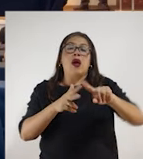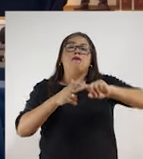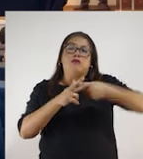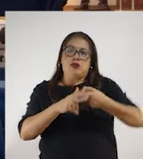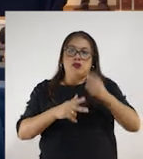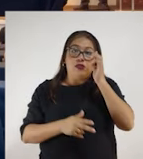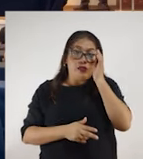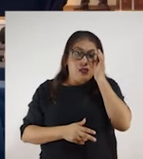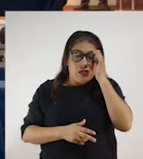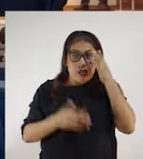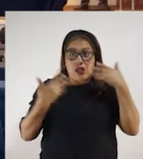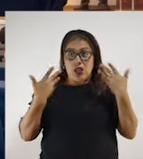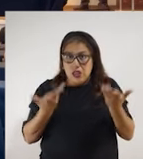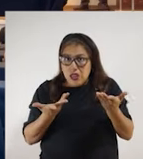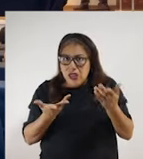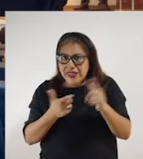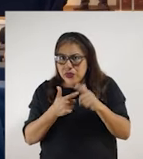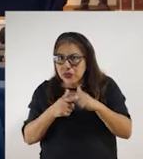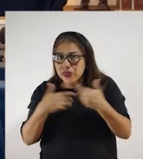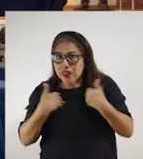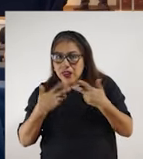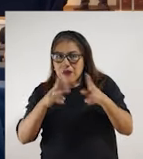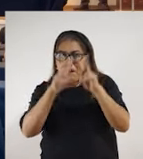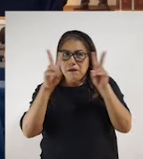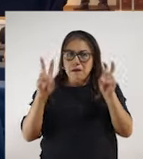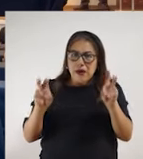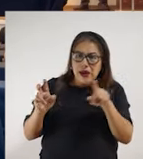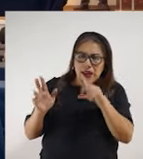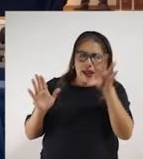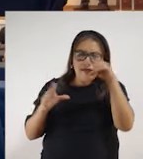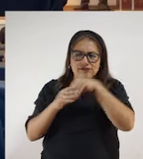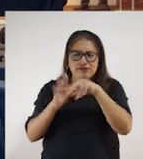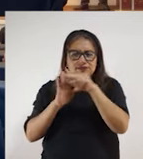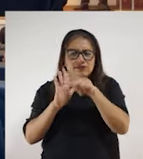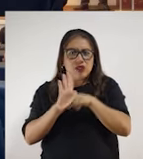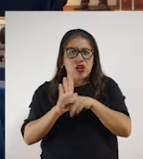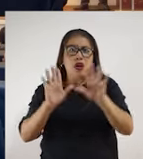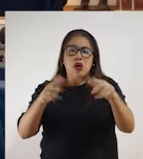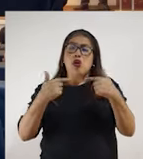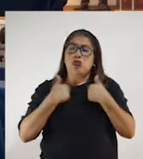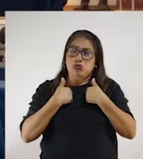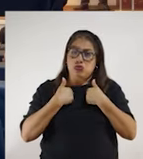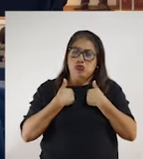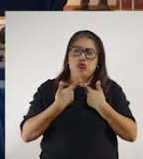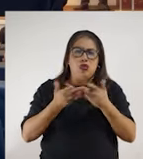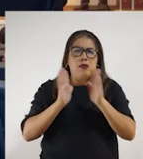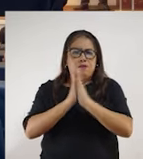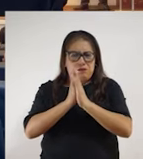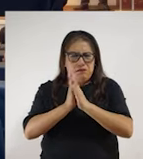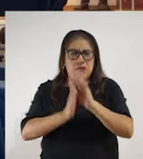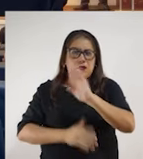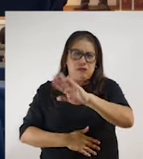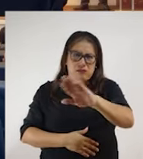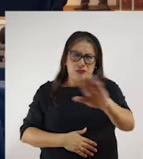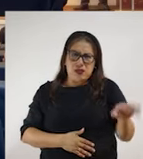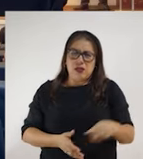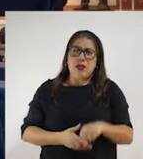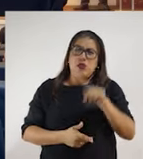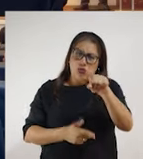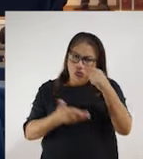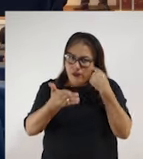reglamentó. Entonces tenemos un marco normativo y yo les invoco,